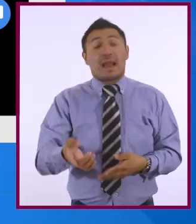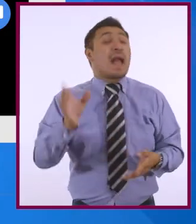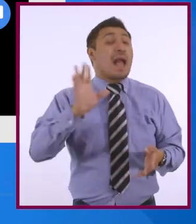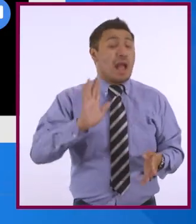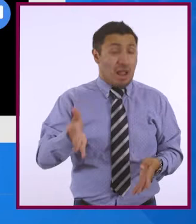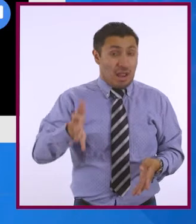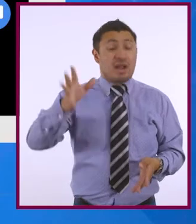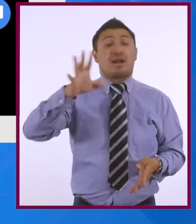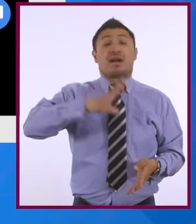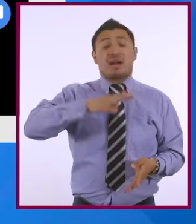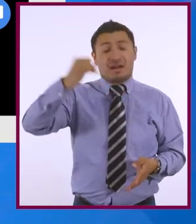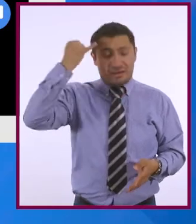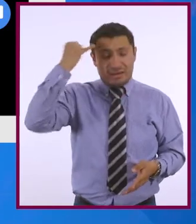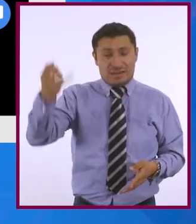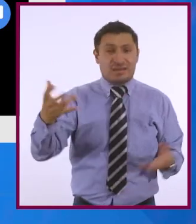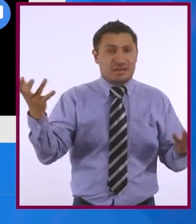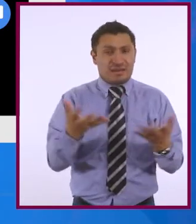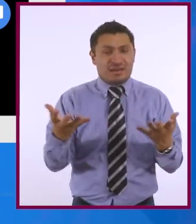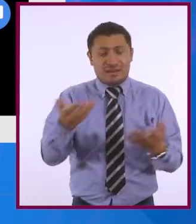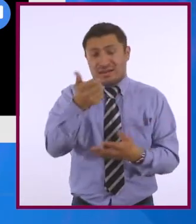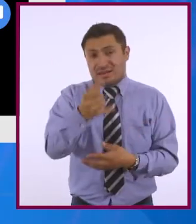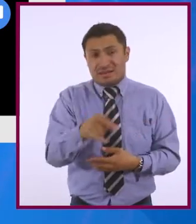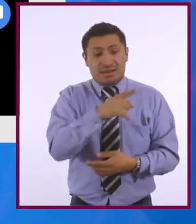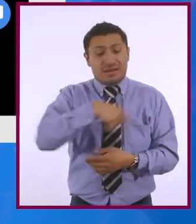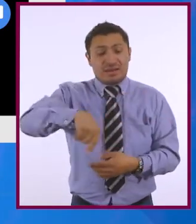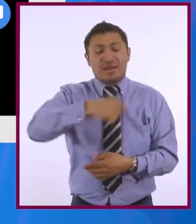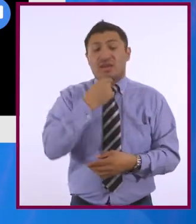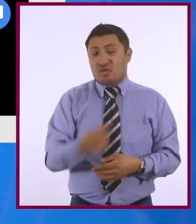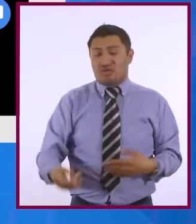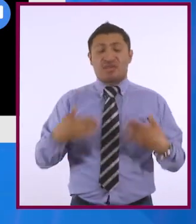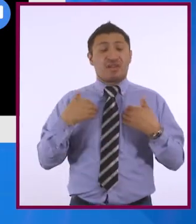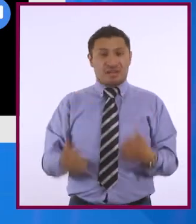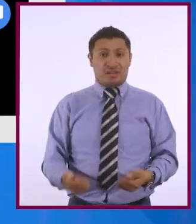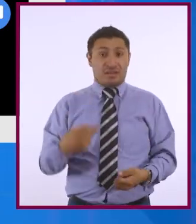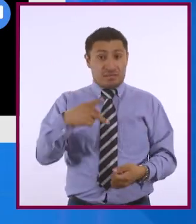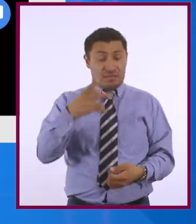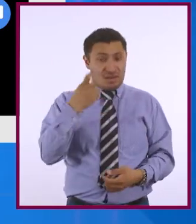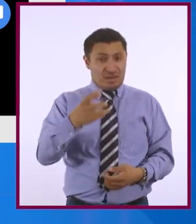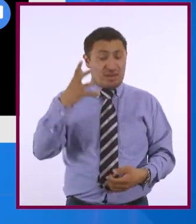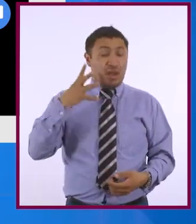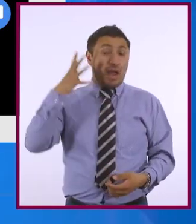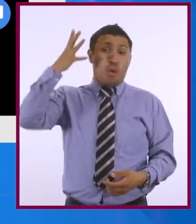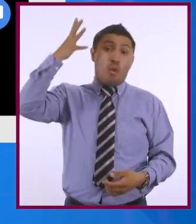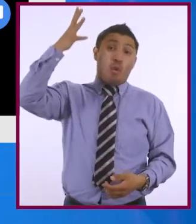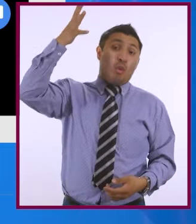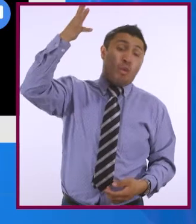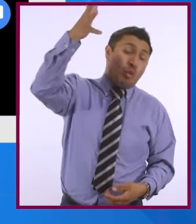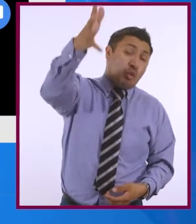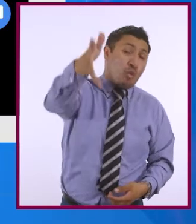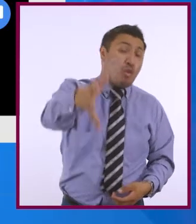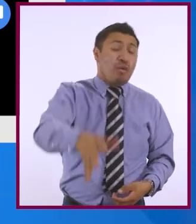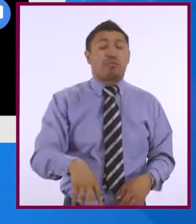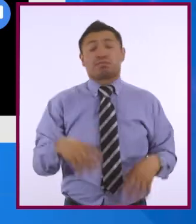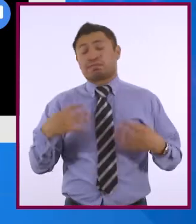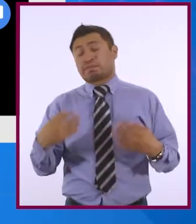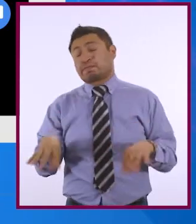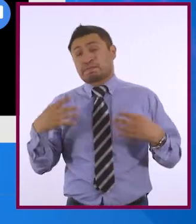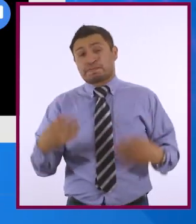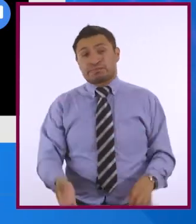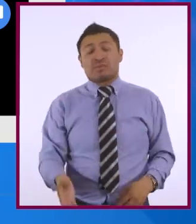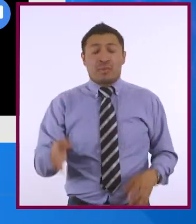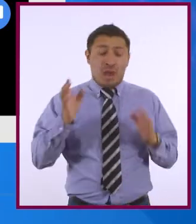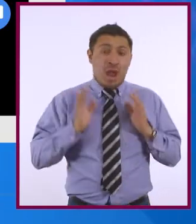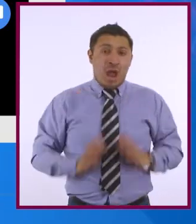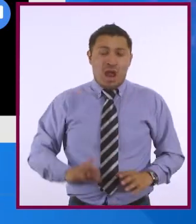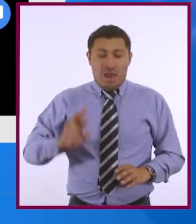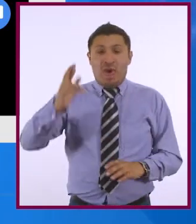Creemos que haciendo esto van a entender. Y esto en el futuro, mucho tiempo después, nuestro